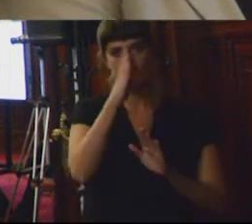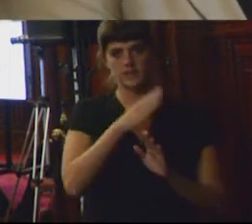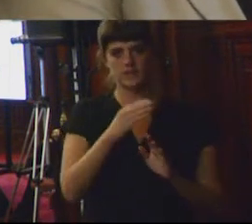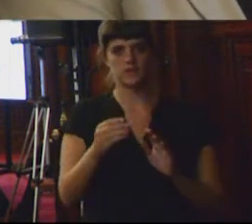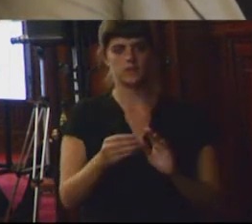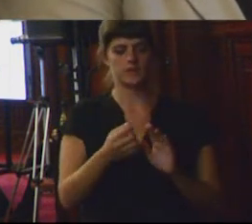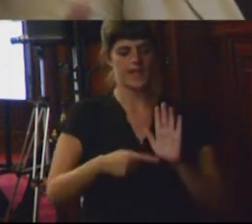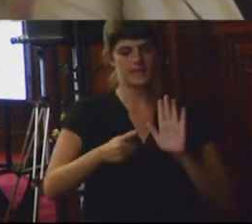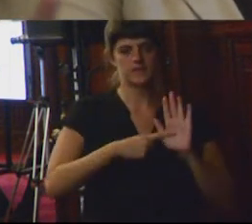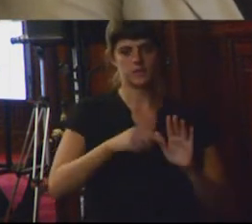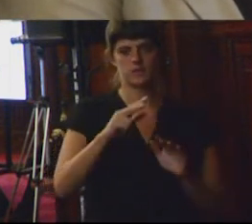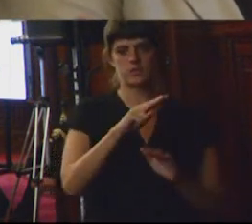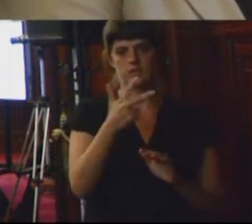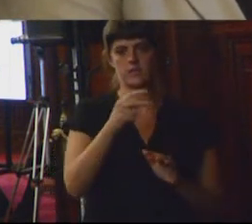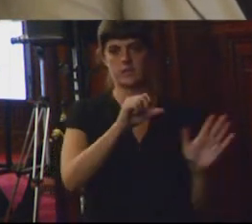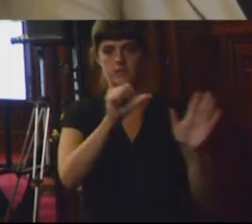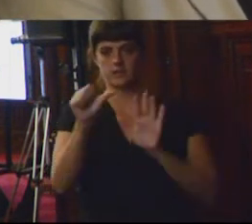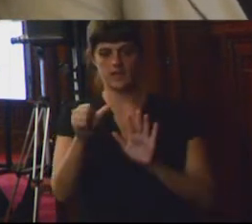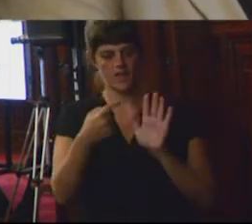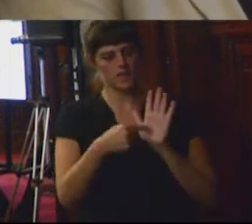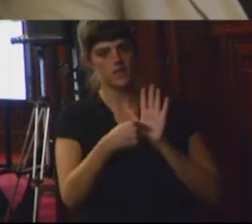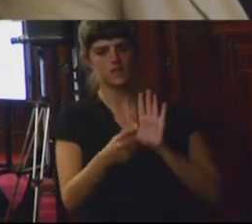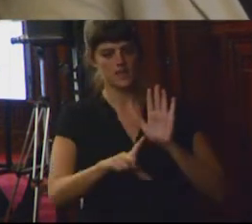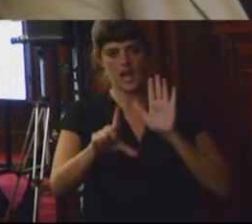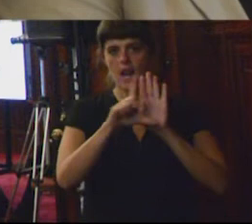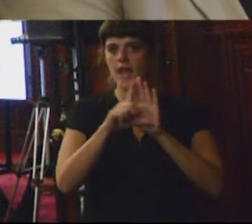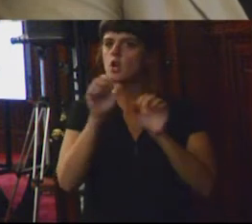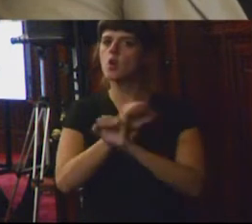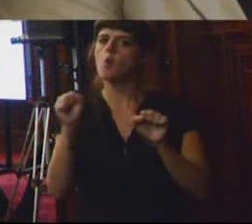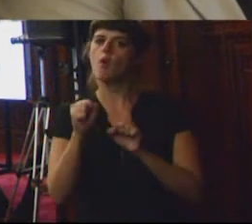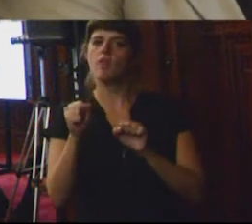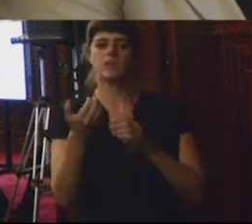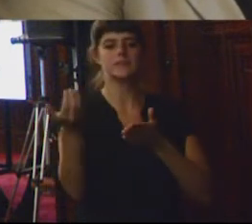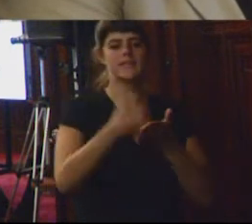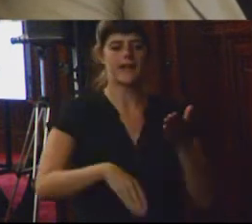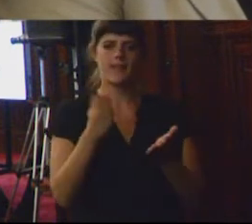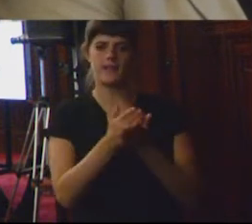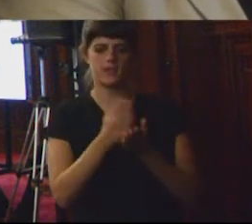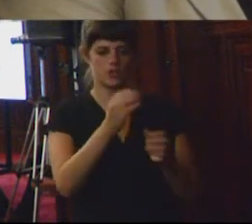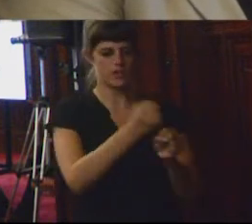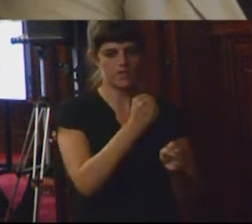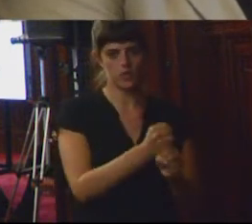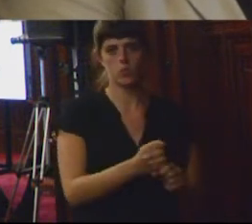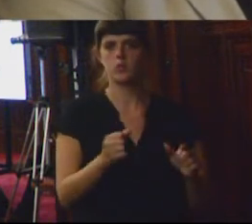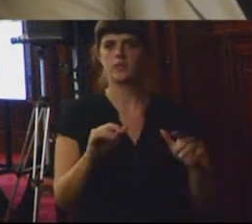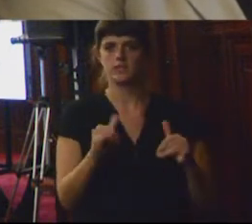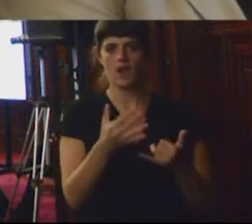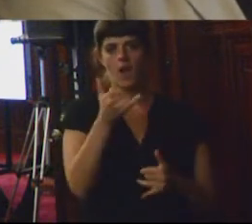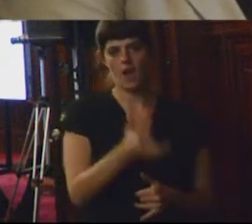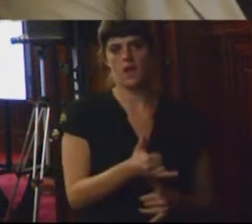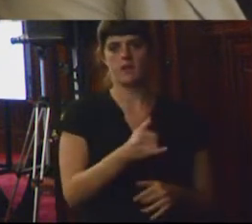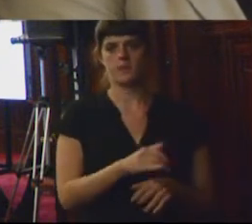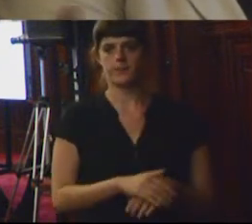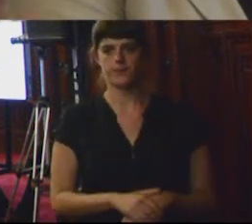Federal, en su 36º, dice que la ley no perjudicará el derecho adquirido a acto jurídico perfecto